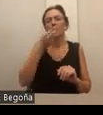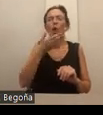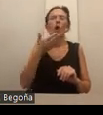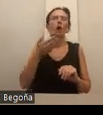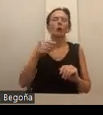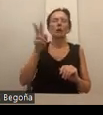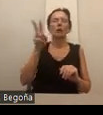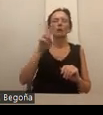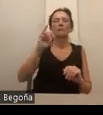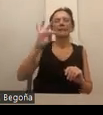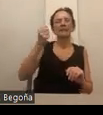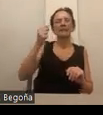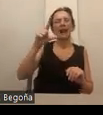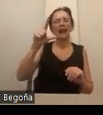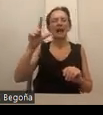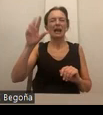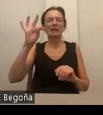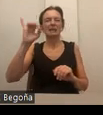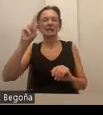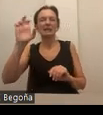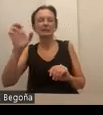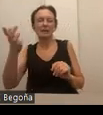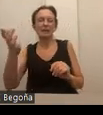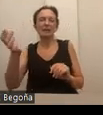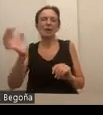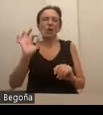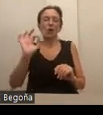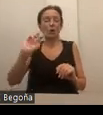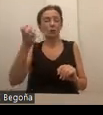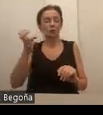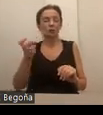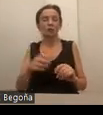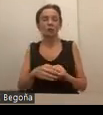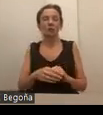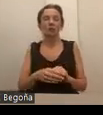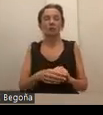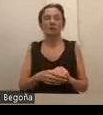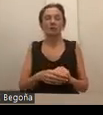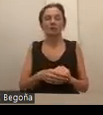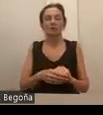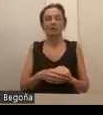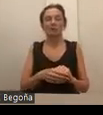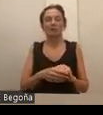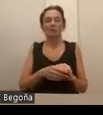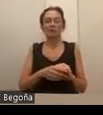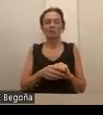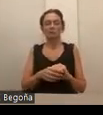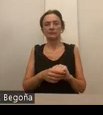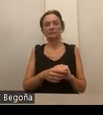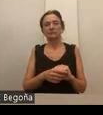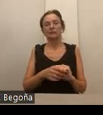me iría más por esa razón, porque nos iríamos ya más o al Cistus incanus, por ejemplo, que tienen